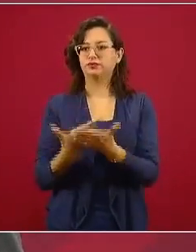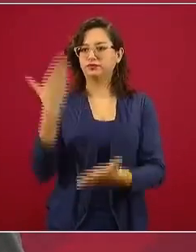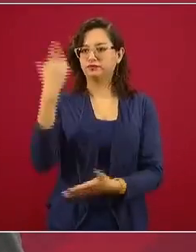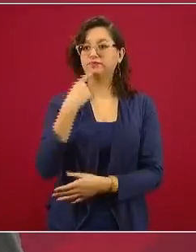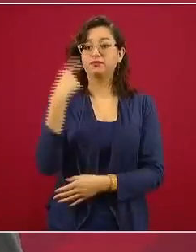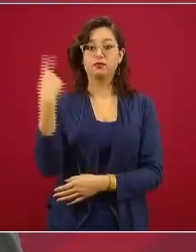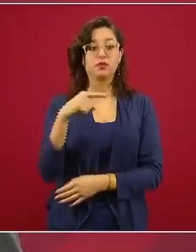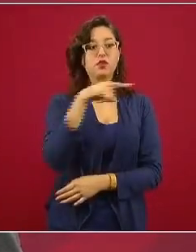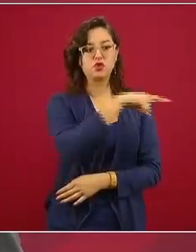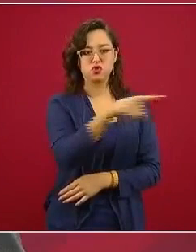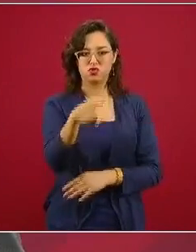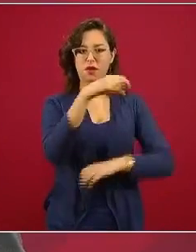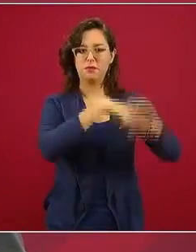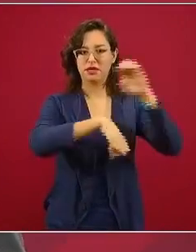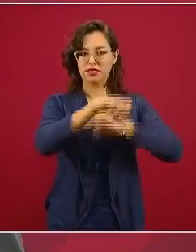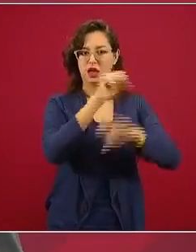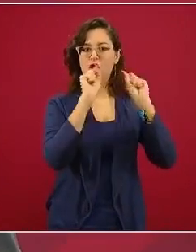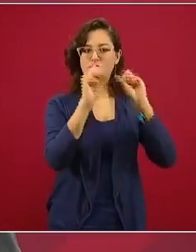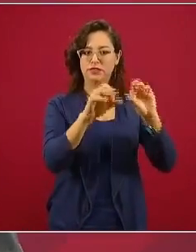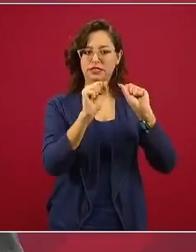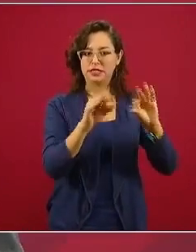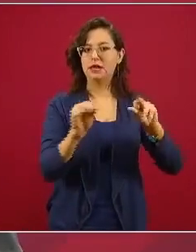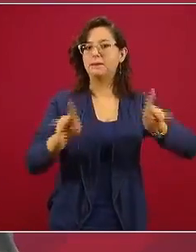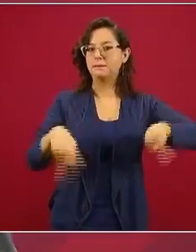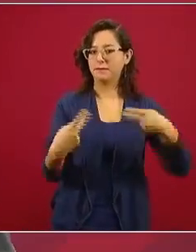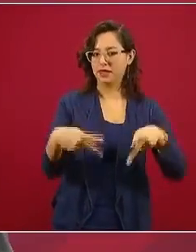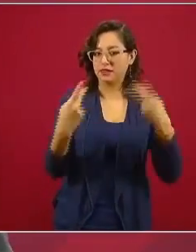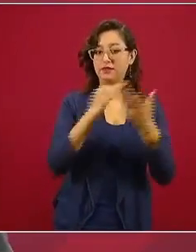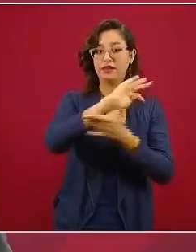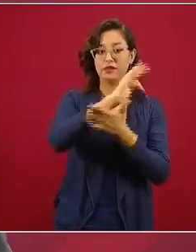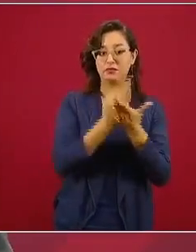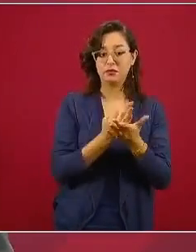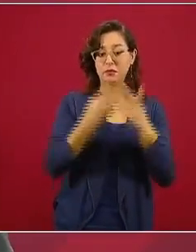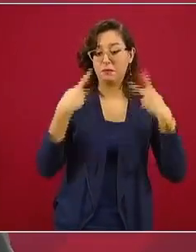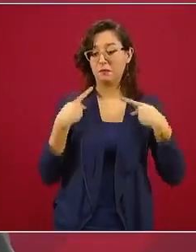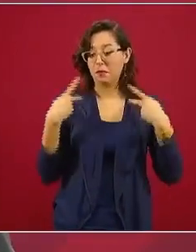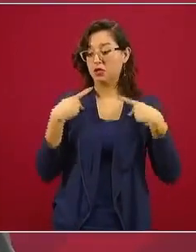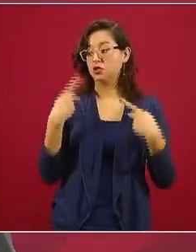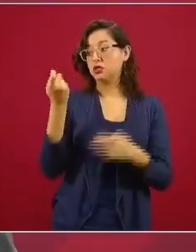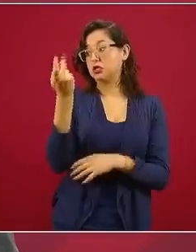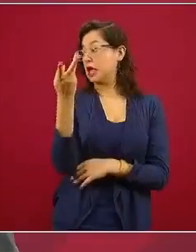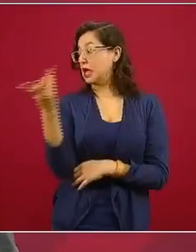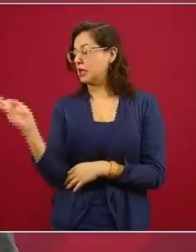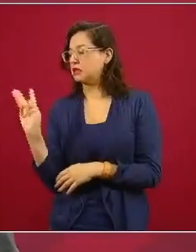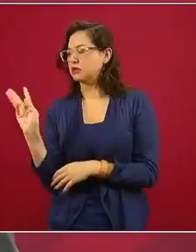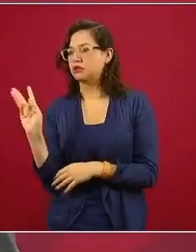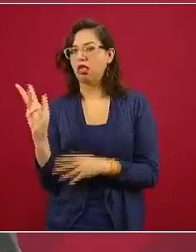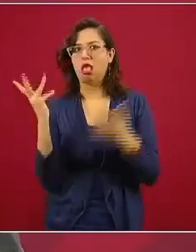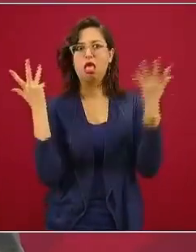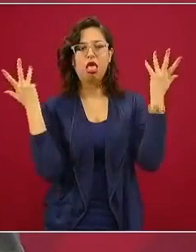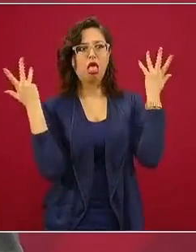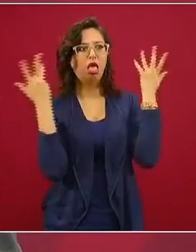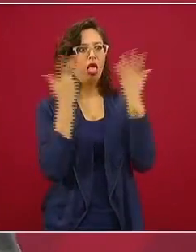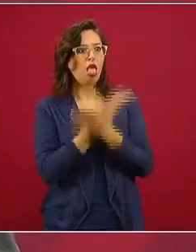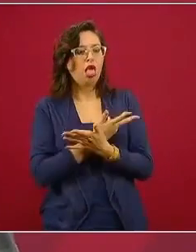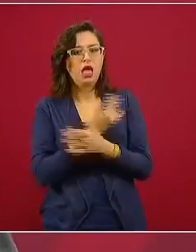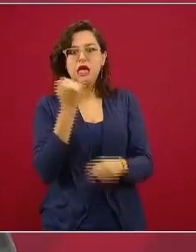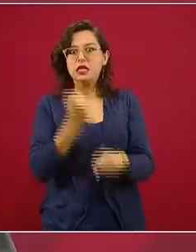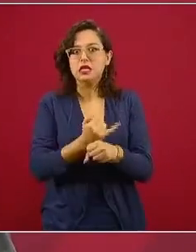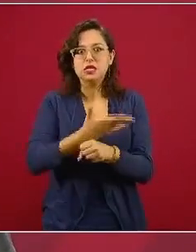las personas que de buena voluntad utilizaron sin saberlo las facturas y que